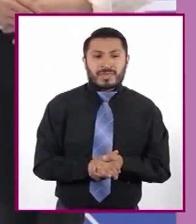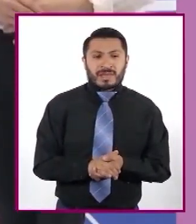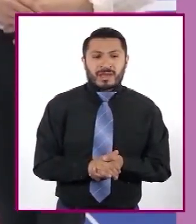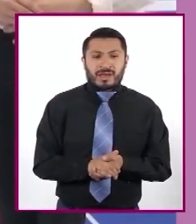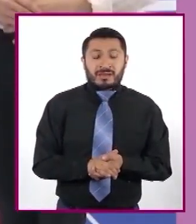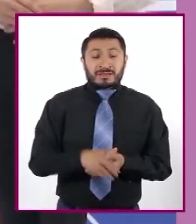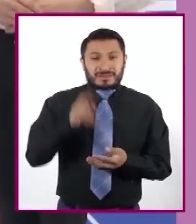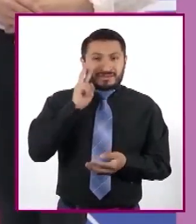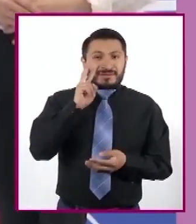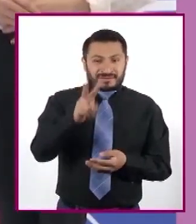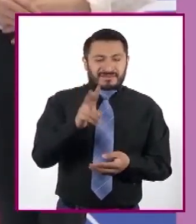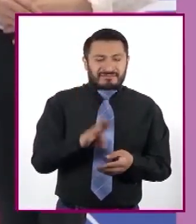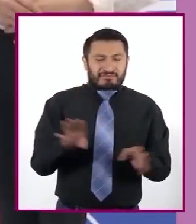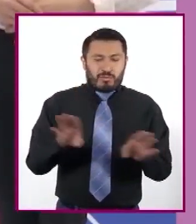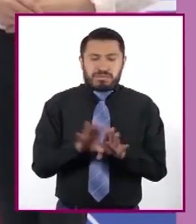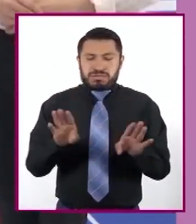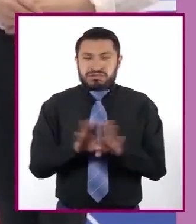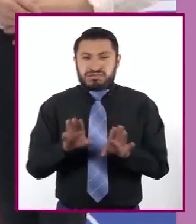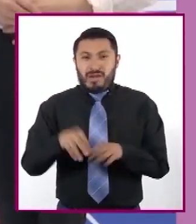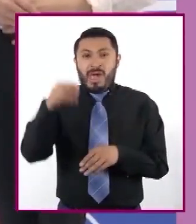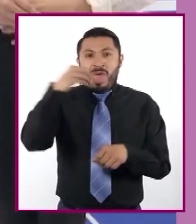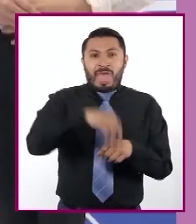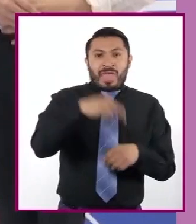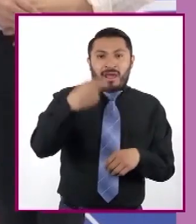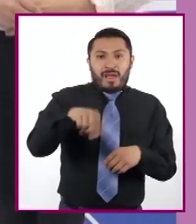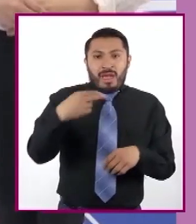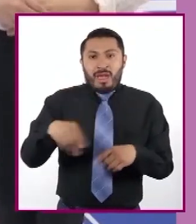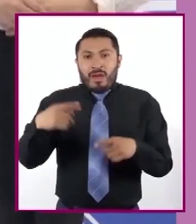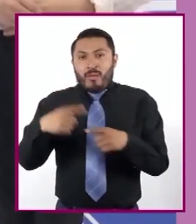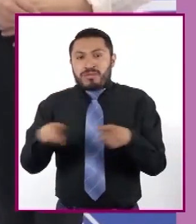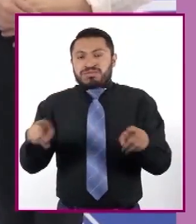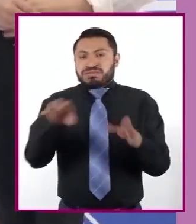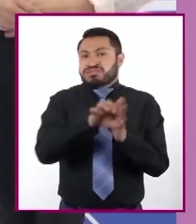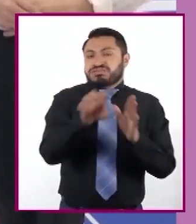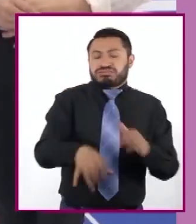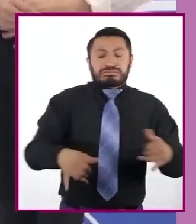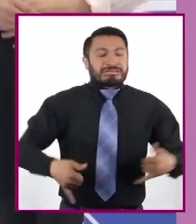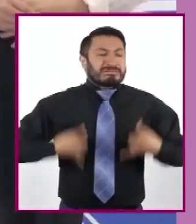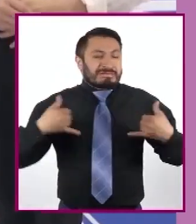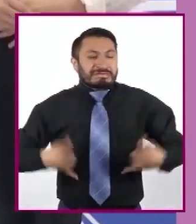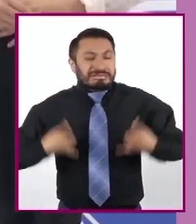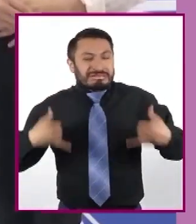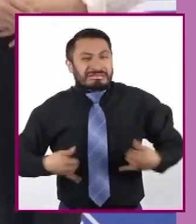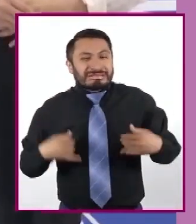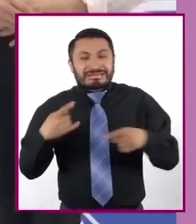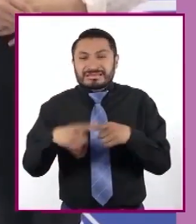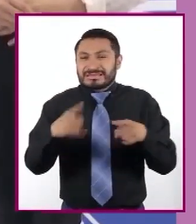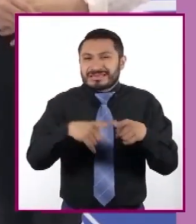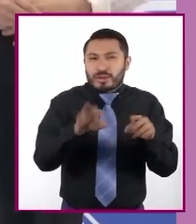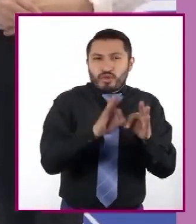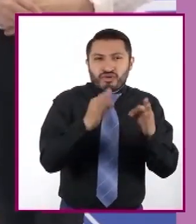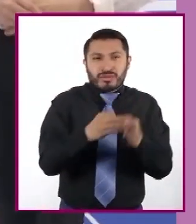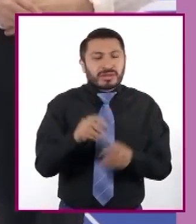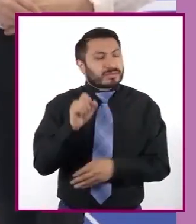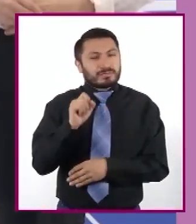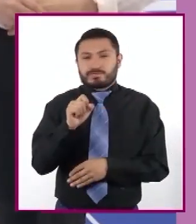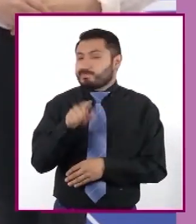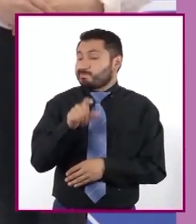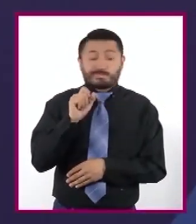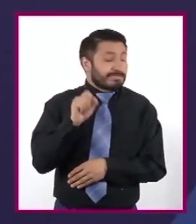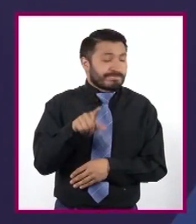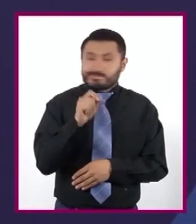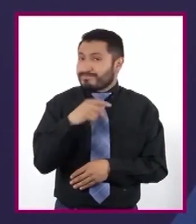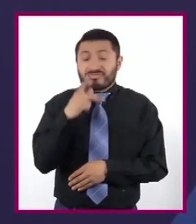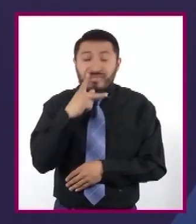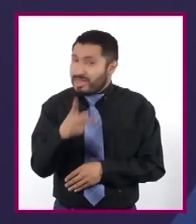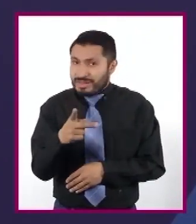¿Ya se dieron cuenta cómo podemos nombrar algo, en este caso un personaje, de distintas maneras sin ser repetitivos?